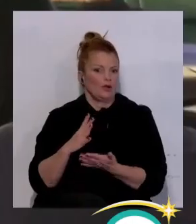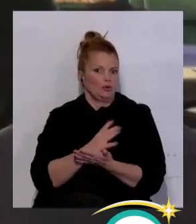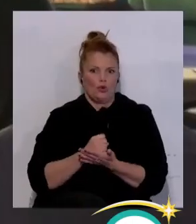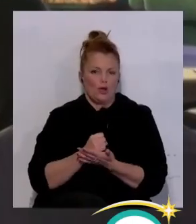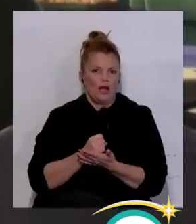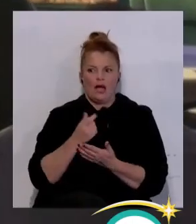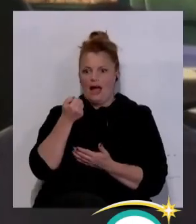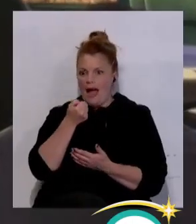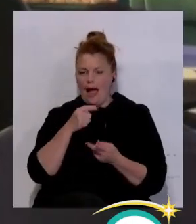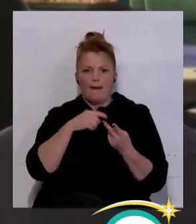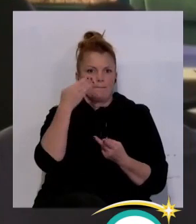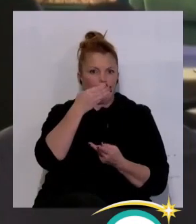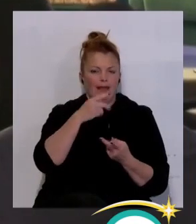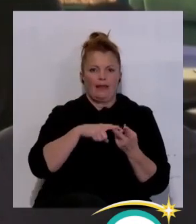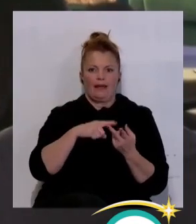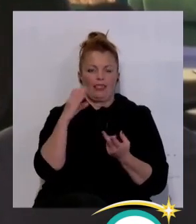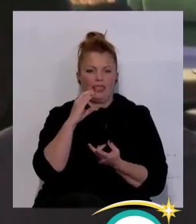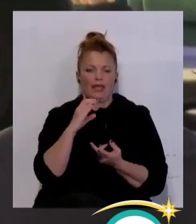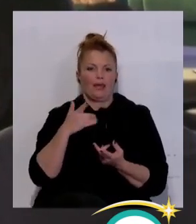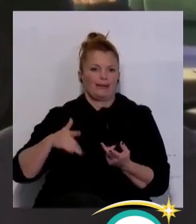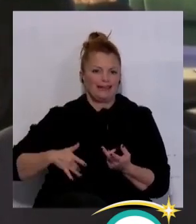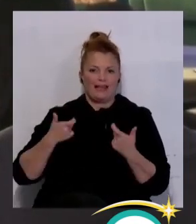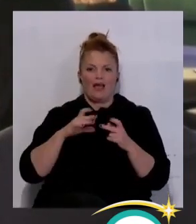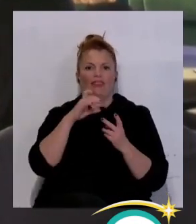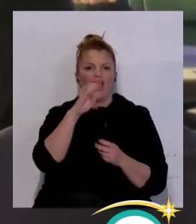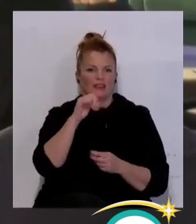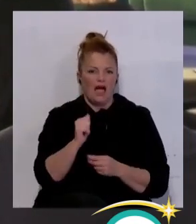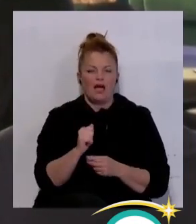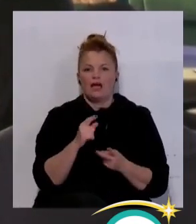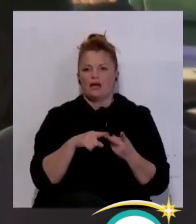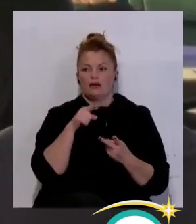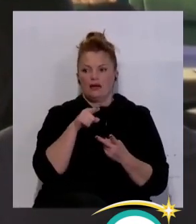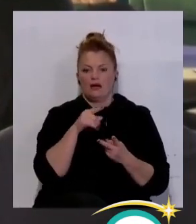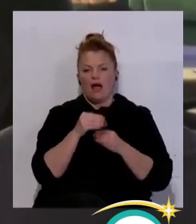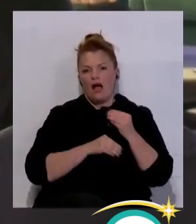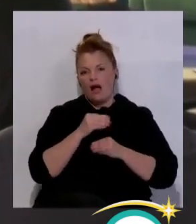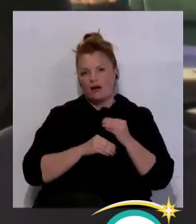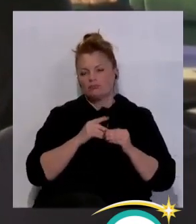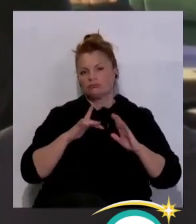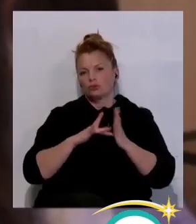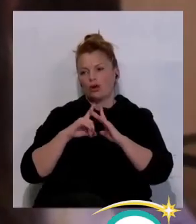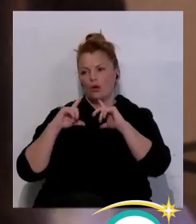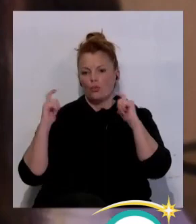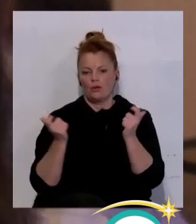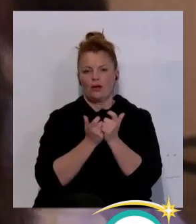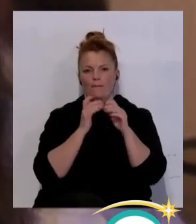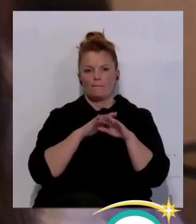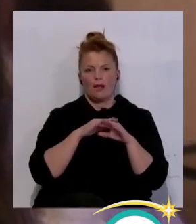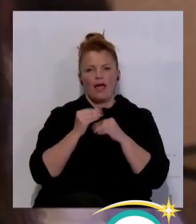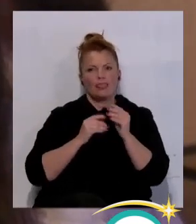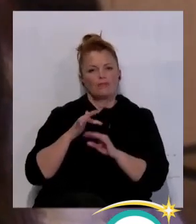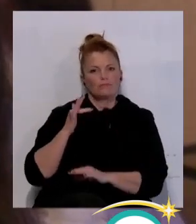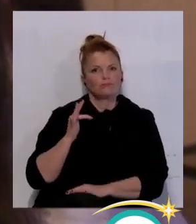digamos, hepatitis A, hepatitis B, D, C, Delta, y para ello pues nos hemos reunido para